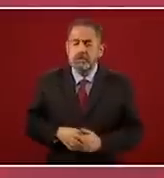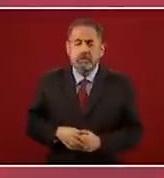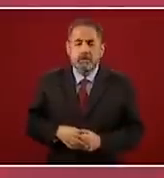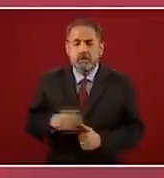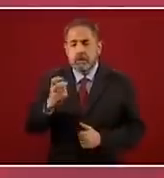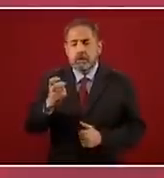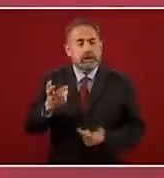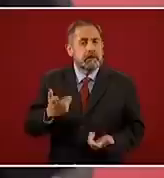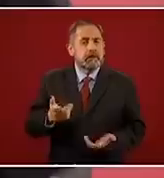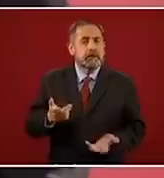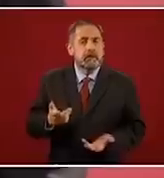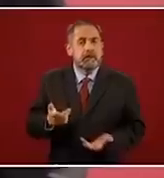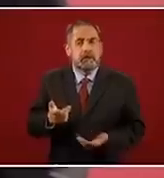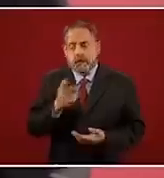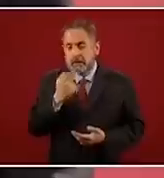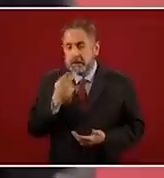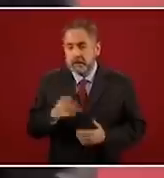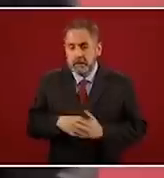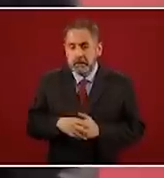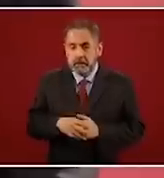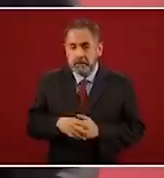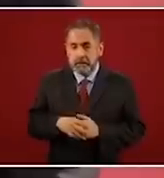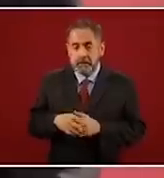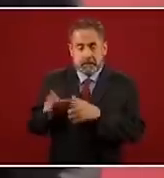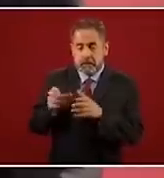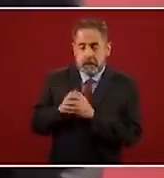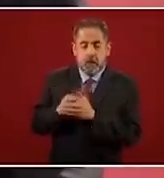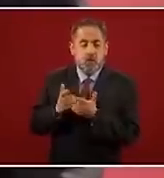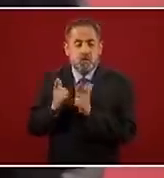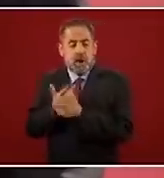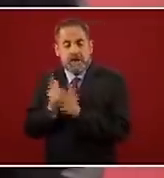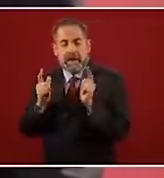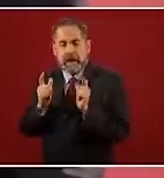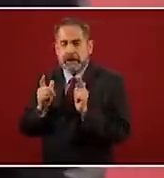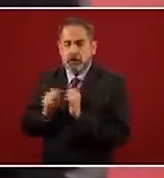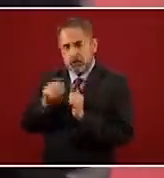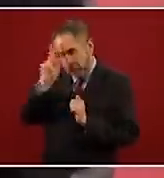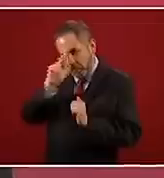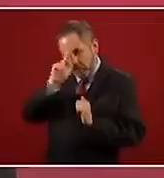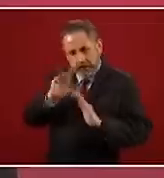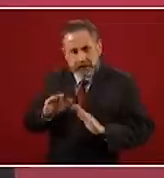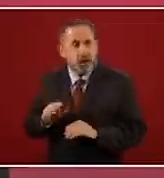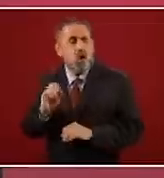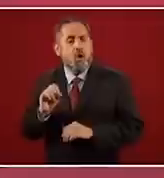Por eso se habla de que habían liberales moderados, liberales